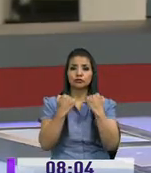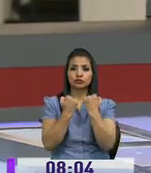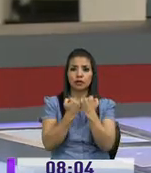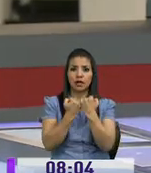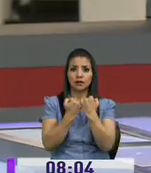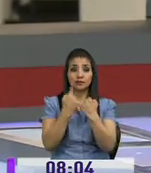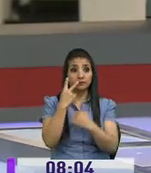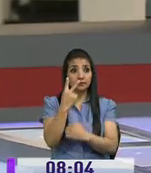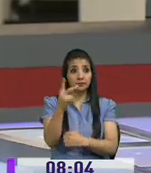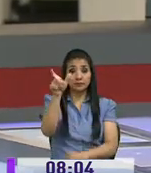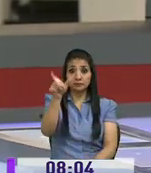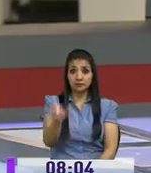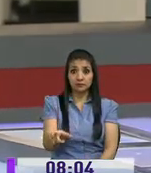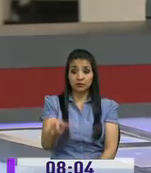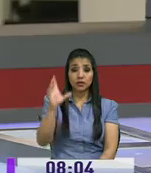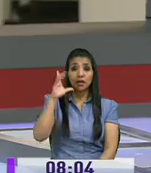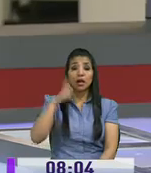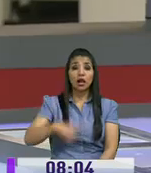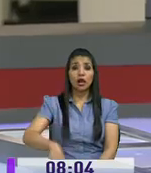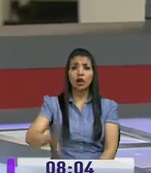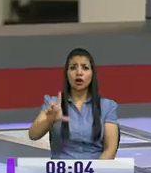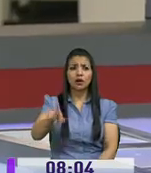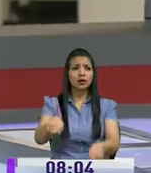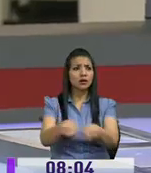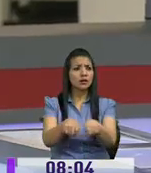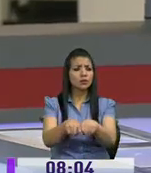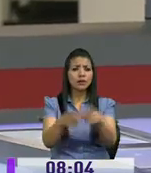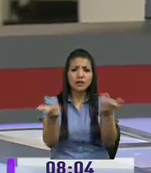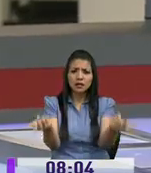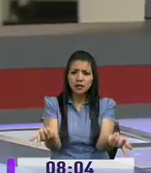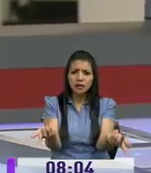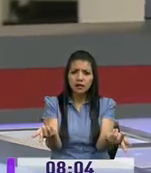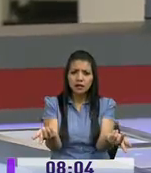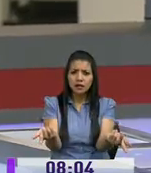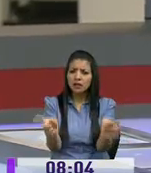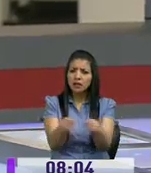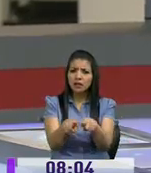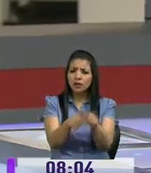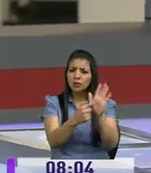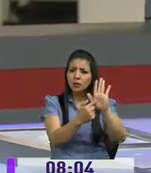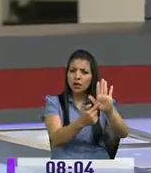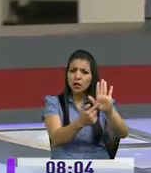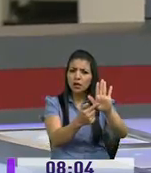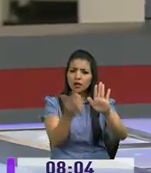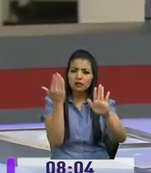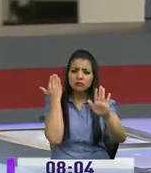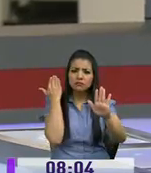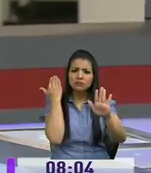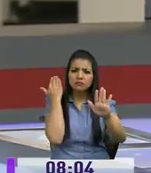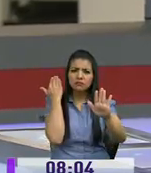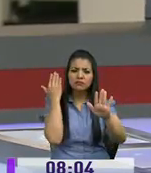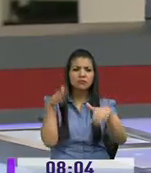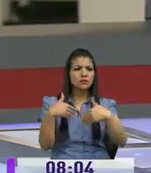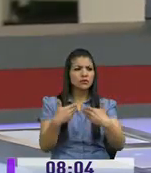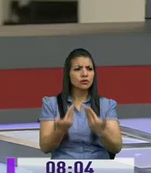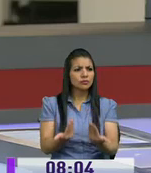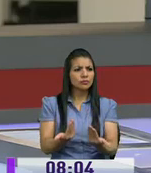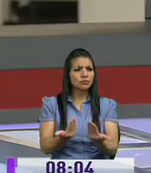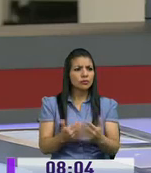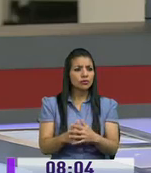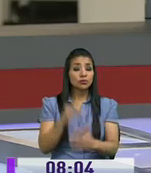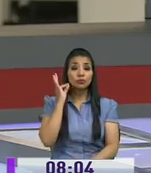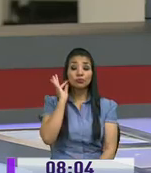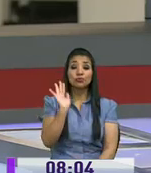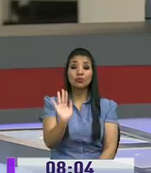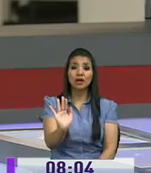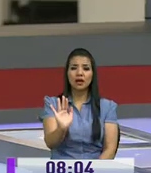un comunicador de Loja, hace exactamente lo mismo que lo que presentamos el día anterior, días pasados, con una señora